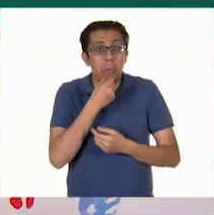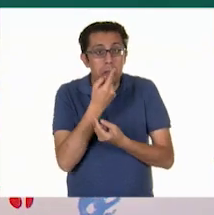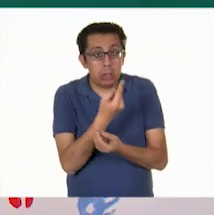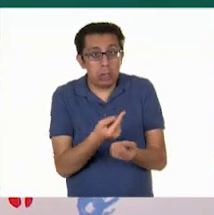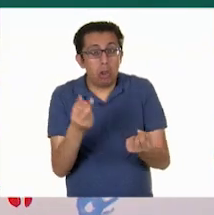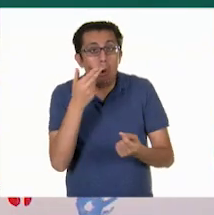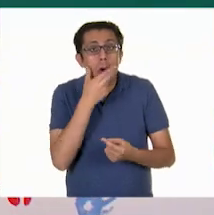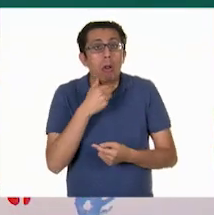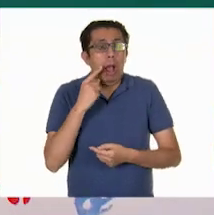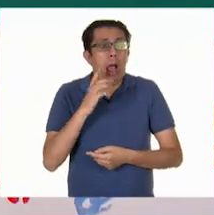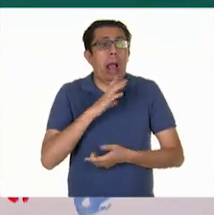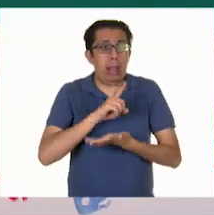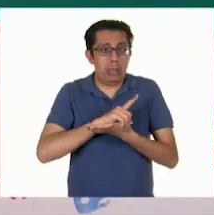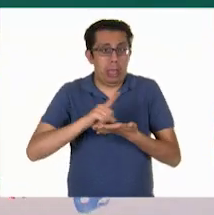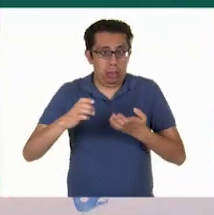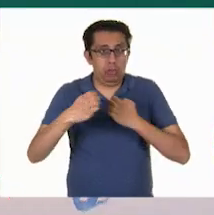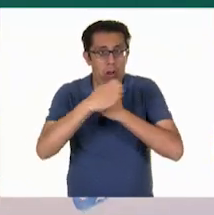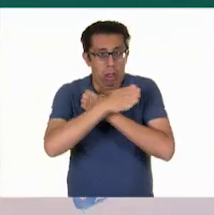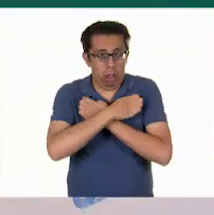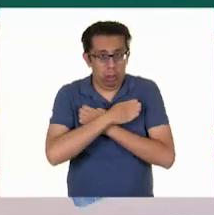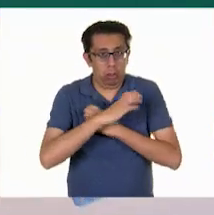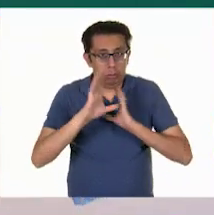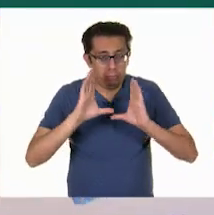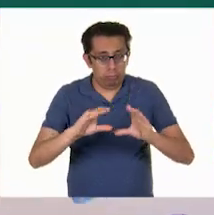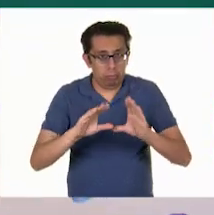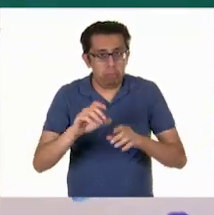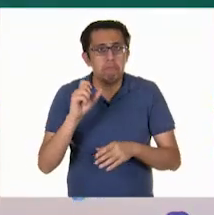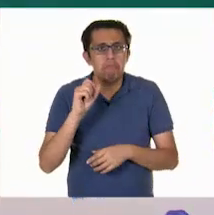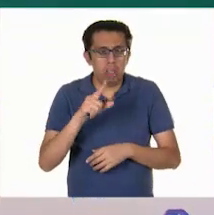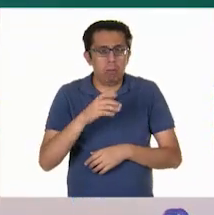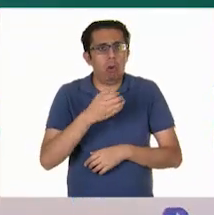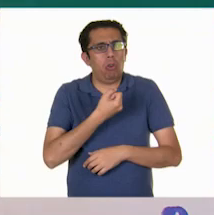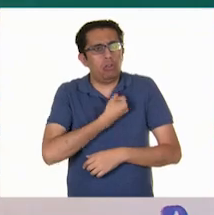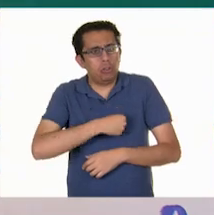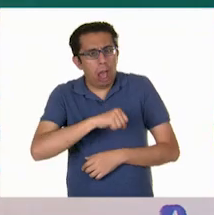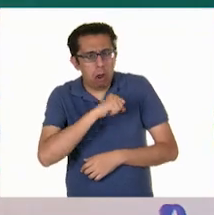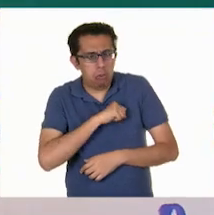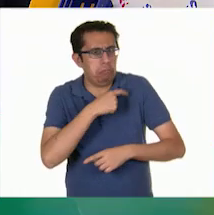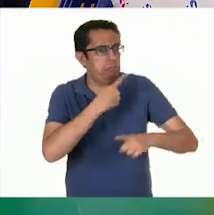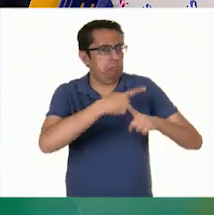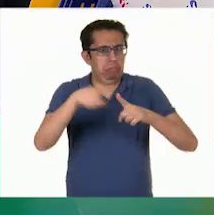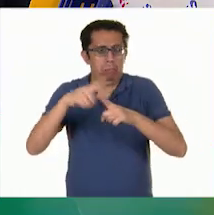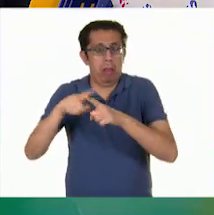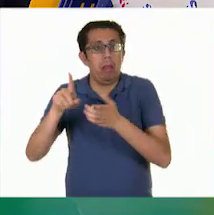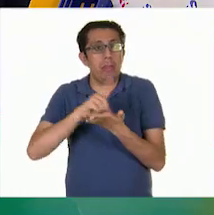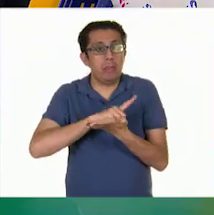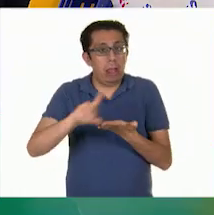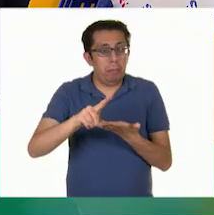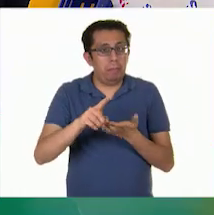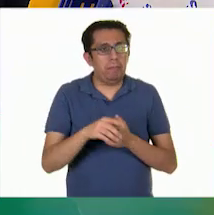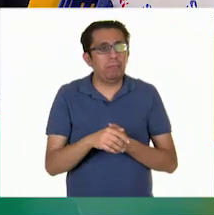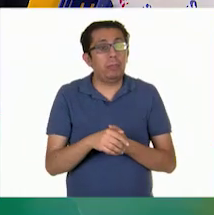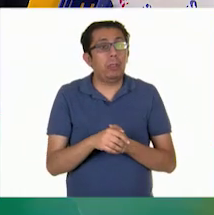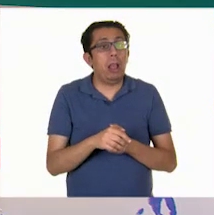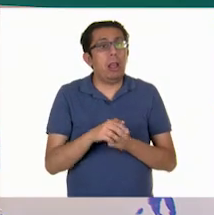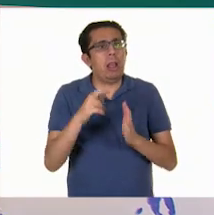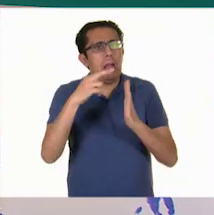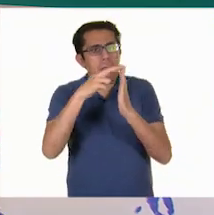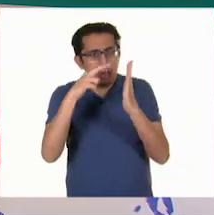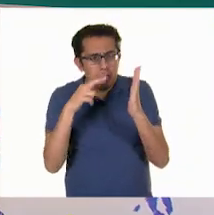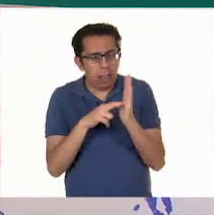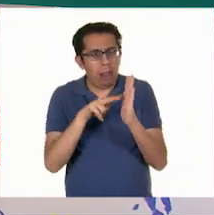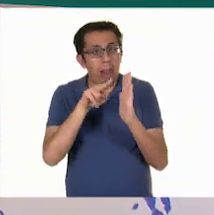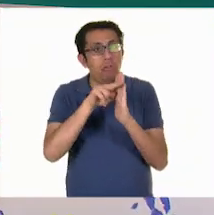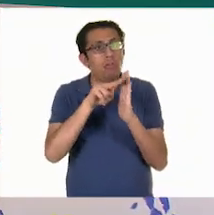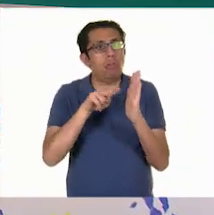y en la escuela también deben de tener derecho a la salud y a todos sus demás derechos. Cada regla cada norma debe